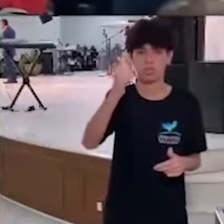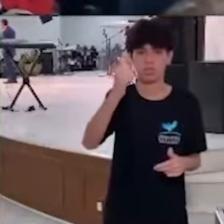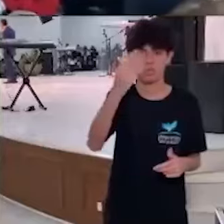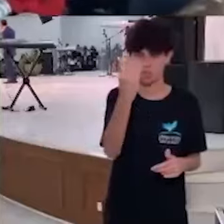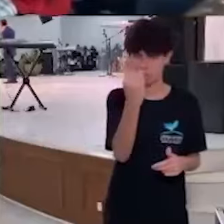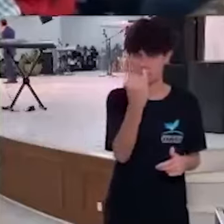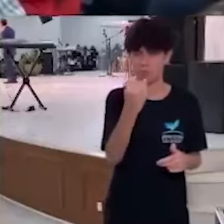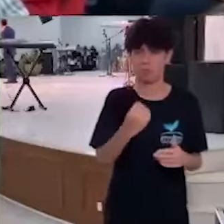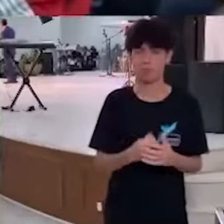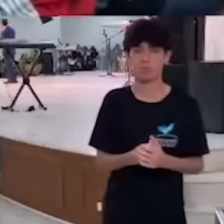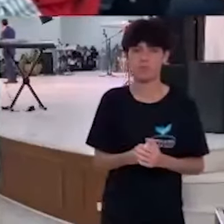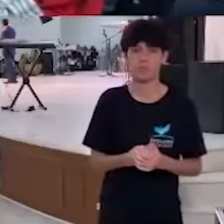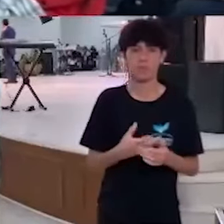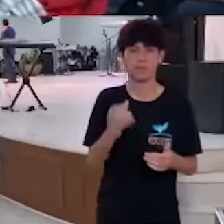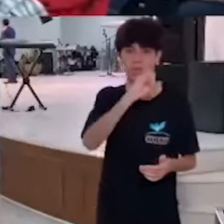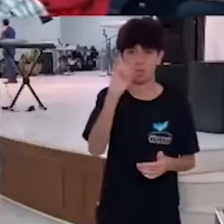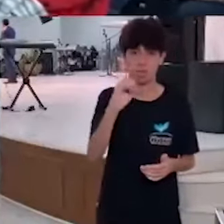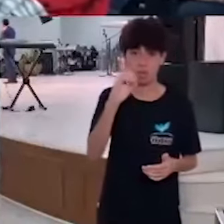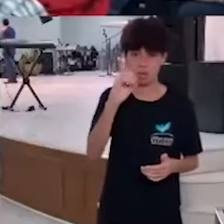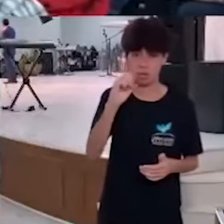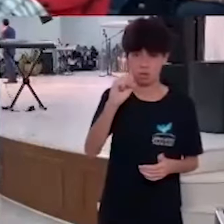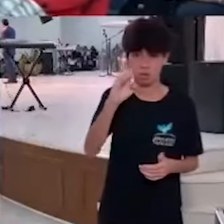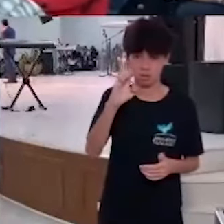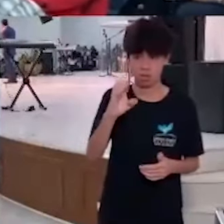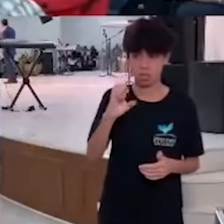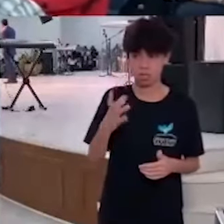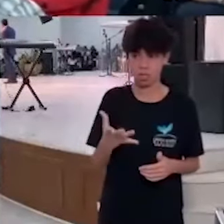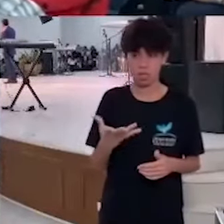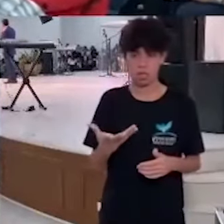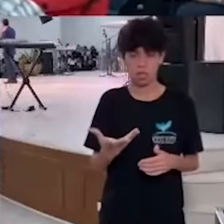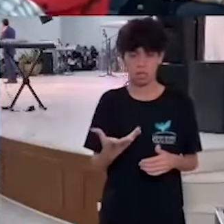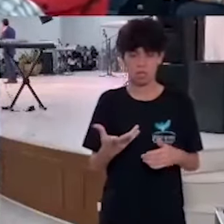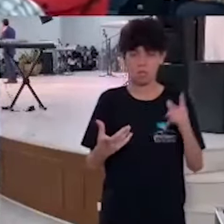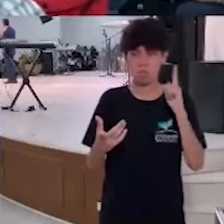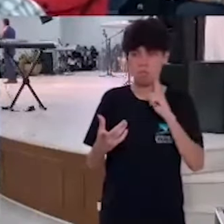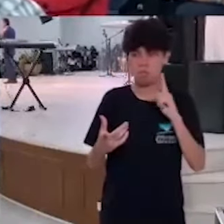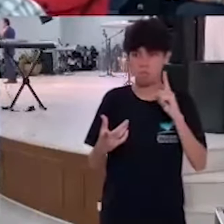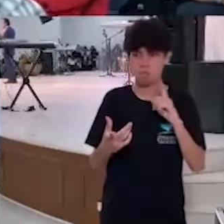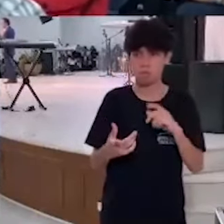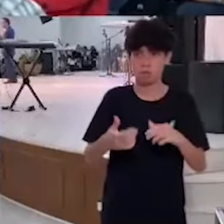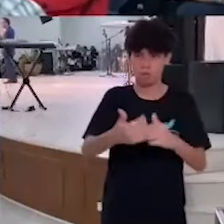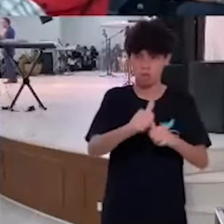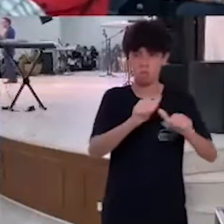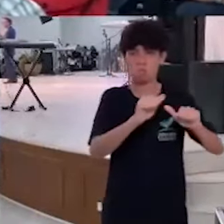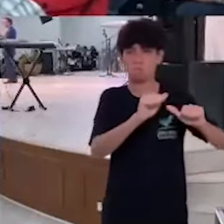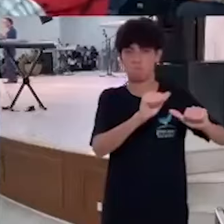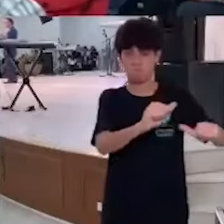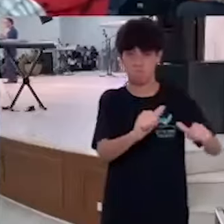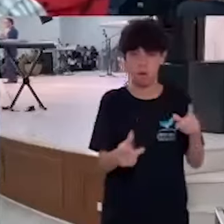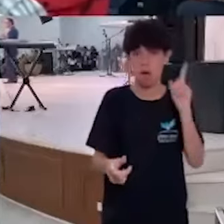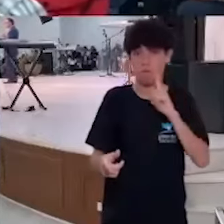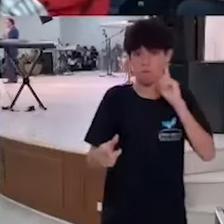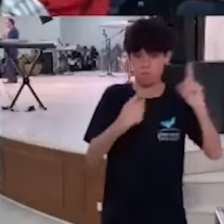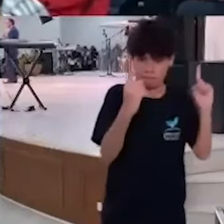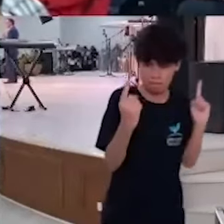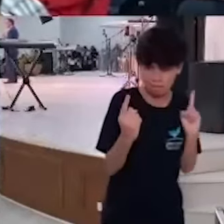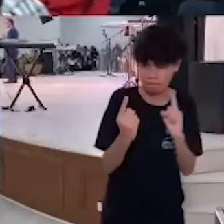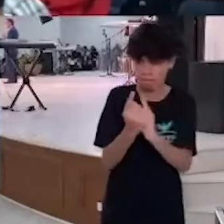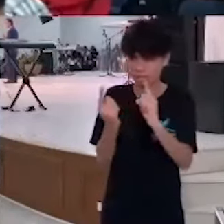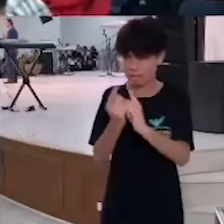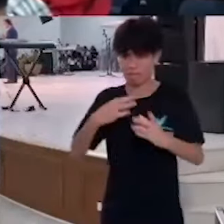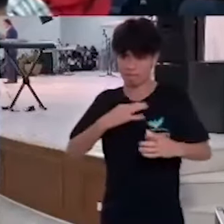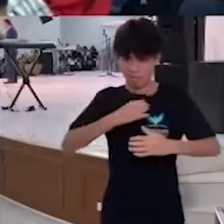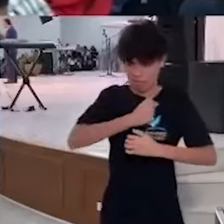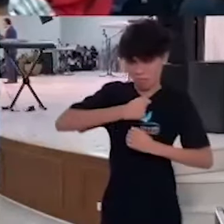contuvo, se abstuvo. ¿Sí? ¿Se acuerdan de esa historia? La mujer de Potifar prácticamente lo desnudó, y dice la historia que